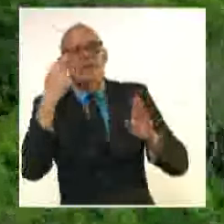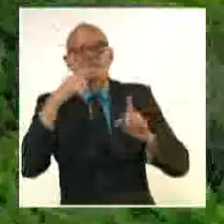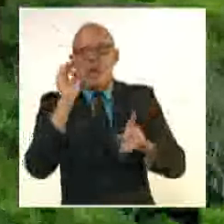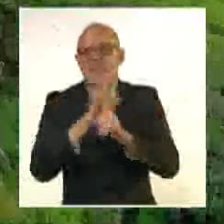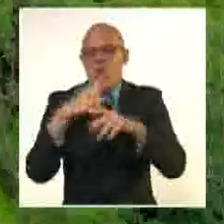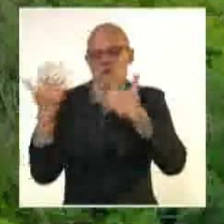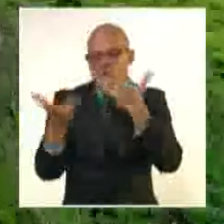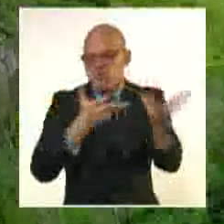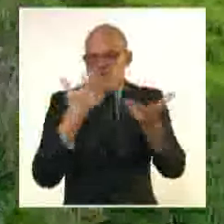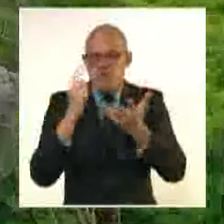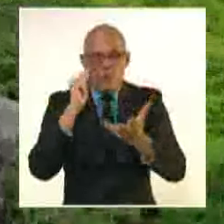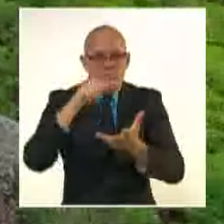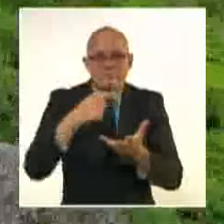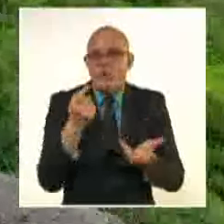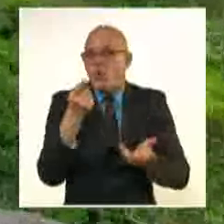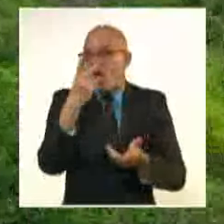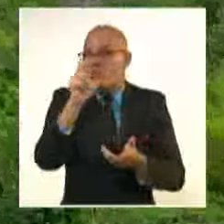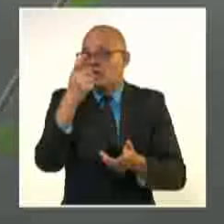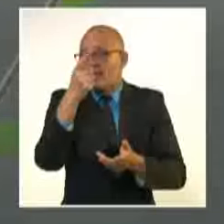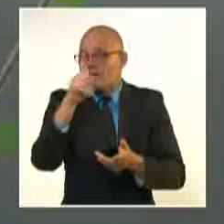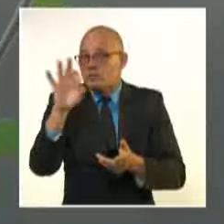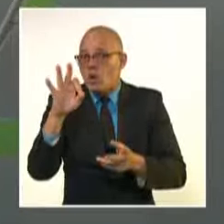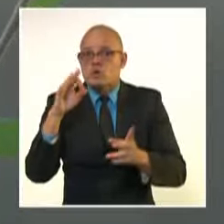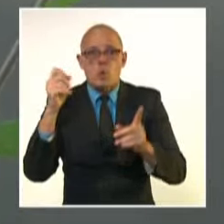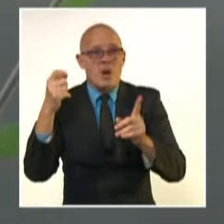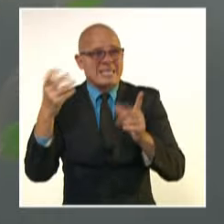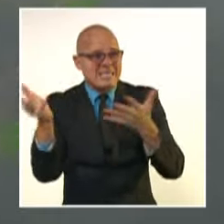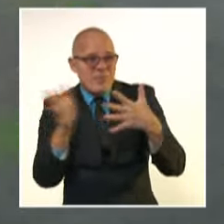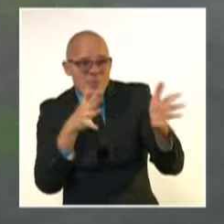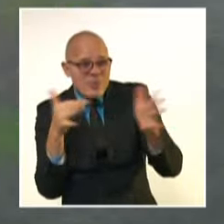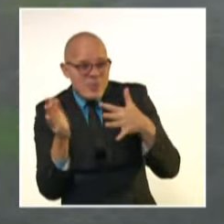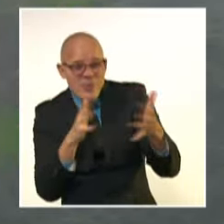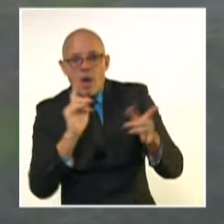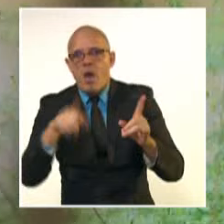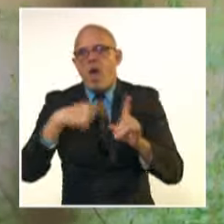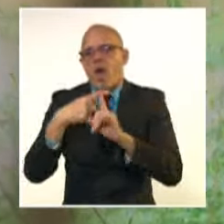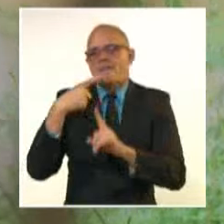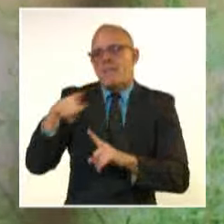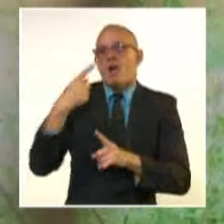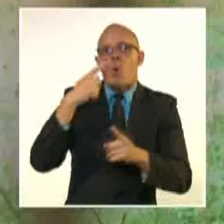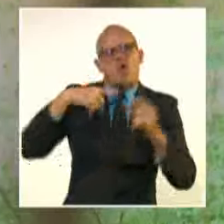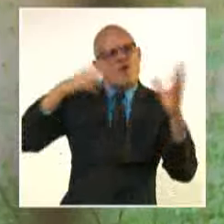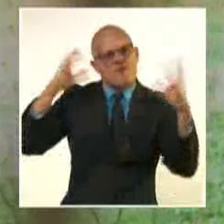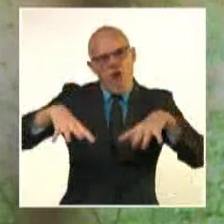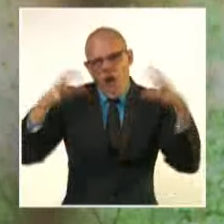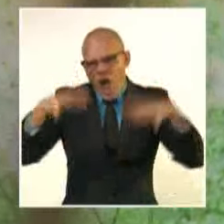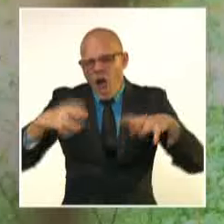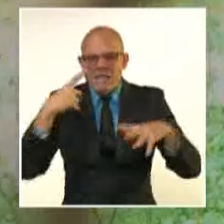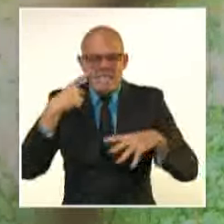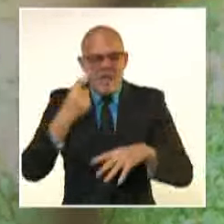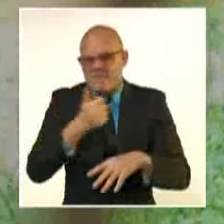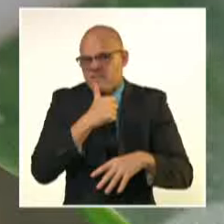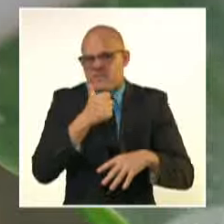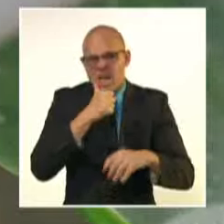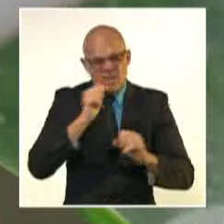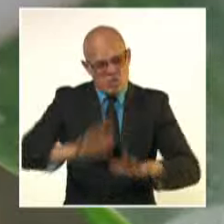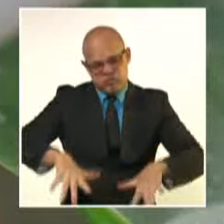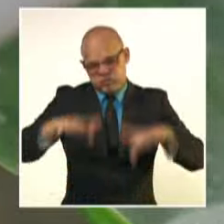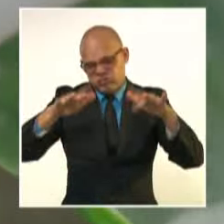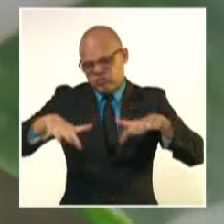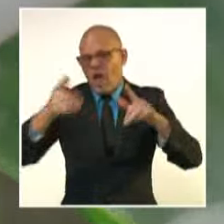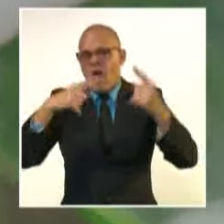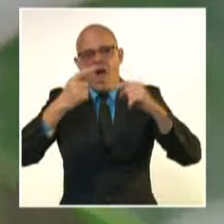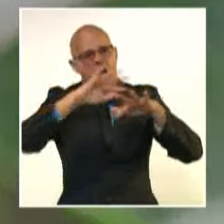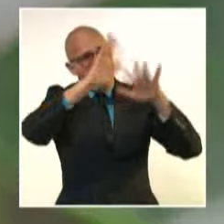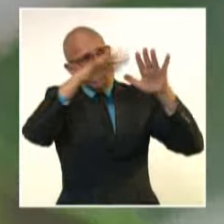por hora y precipitaciones acumuladas de 335 milímetros que provocaron inundaciones y deslizamientos.